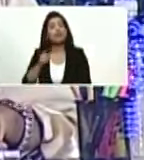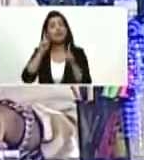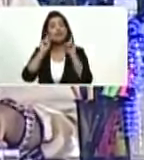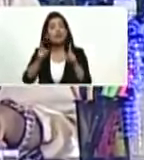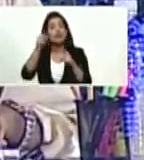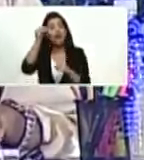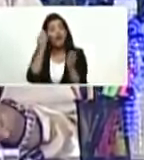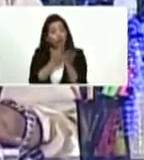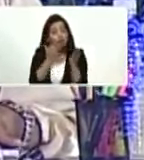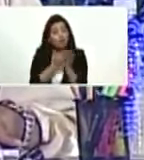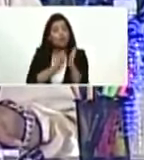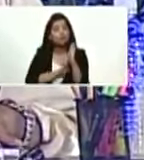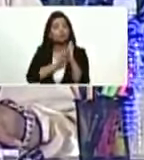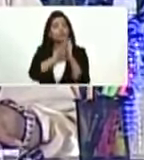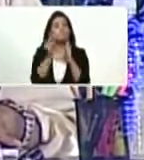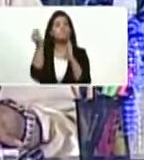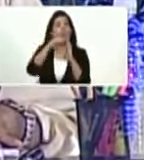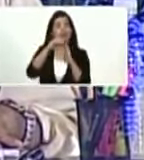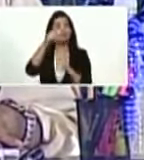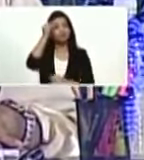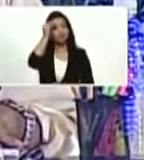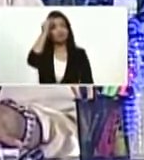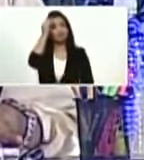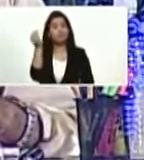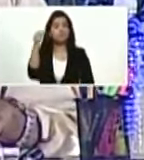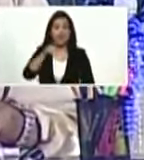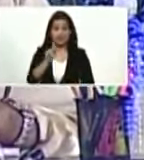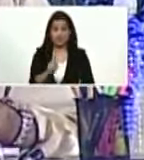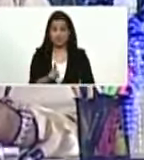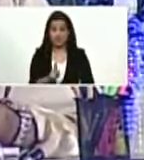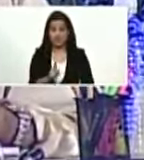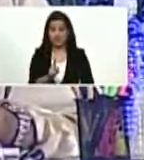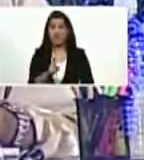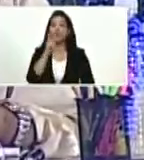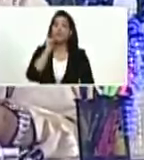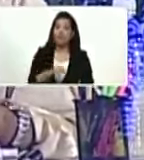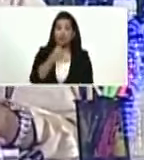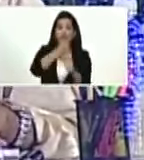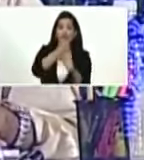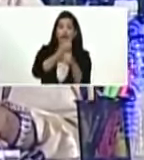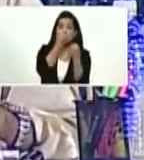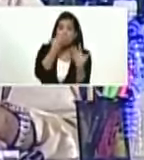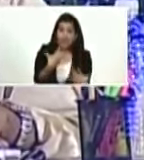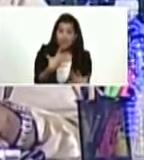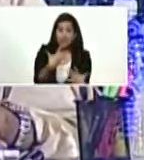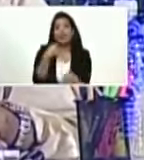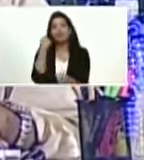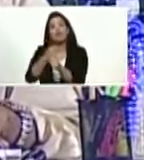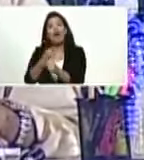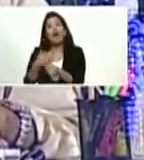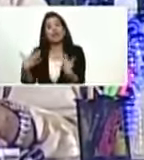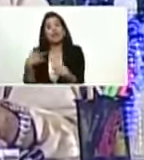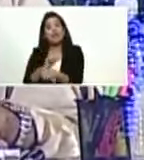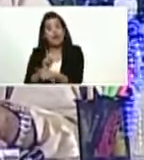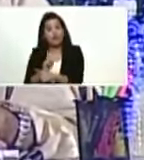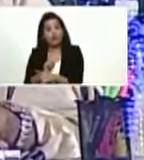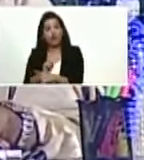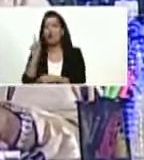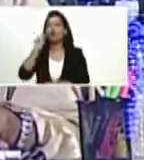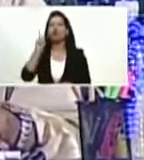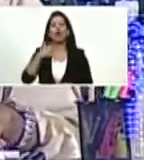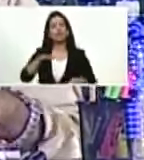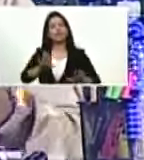Y así como lo digo, tenemos que hacerlo bien y rápido. Esto no es para que se